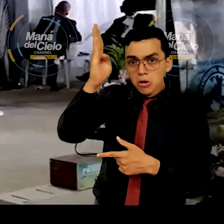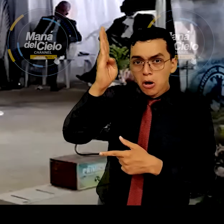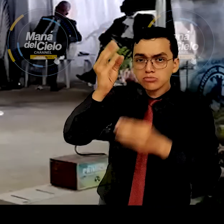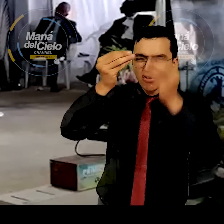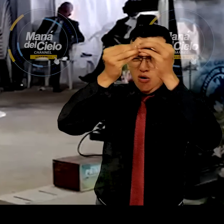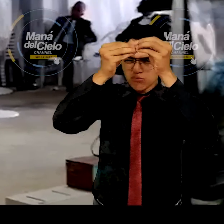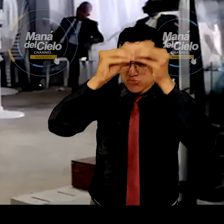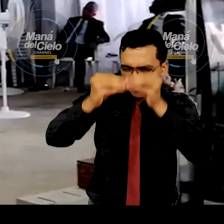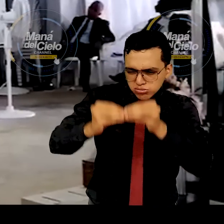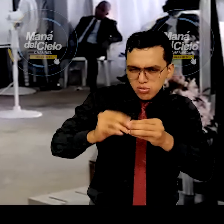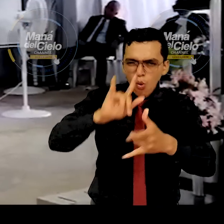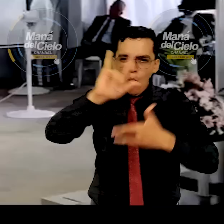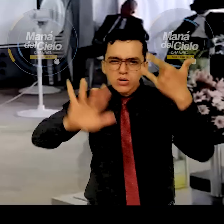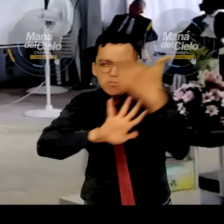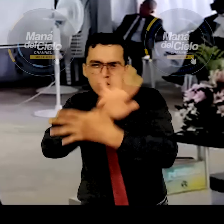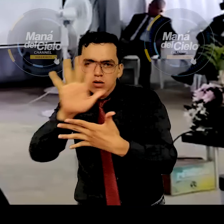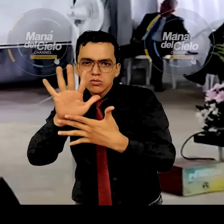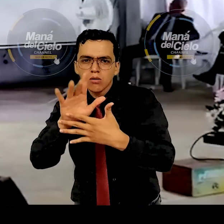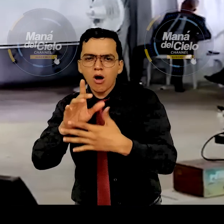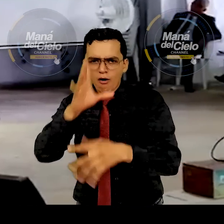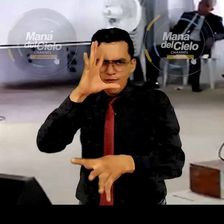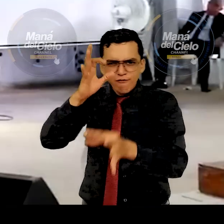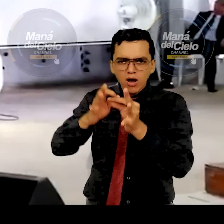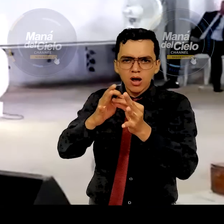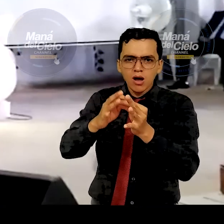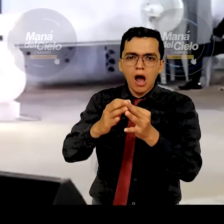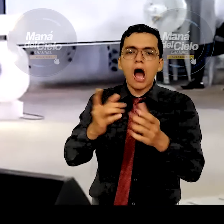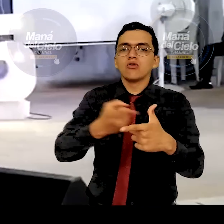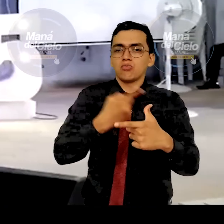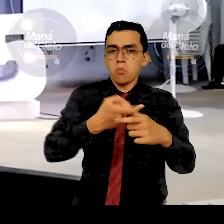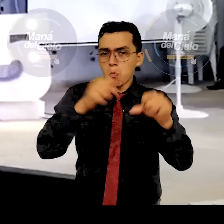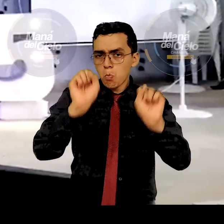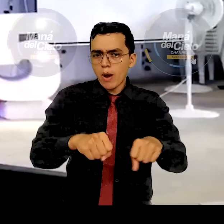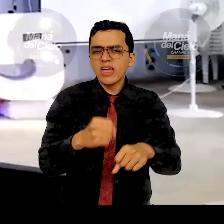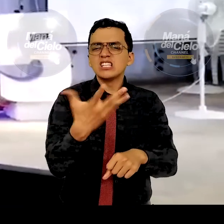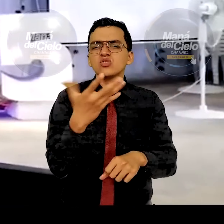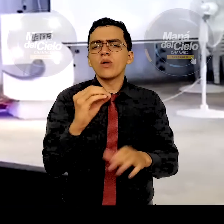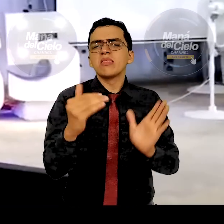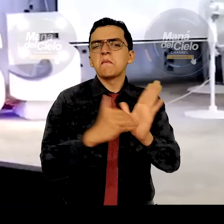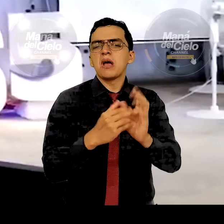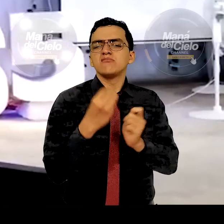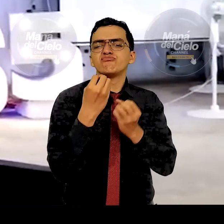crees eso? Pero tú no crees que Dios te puede sanar.